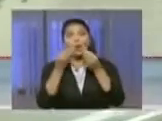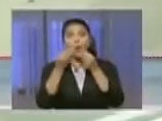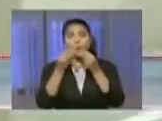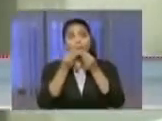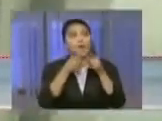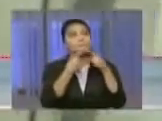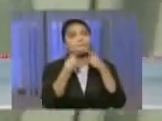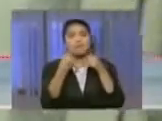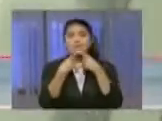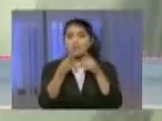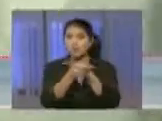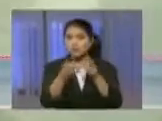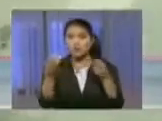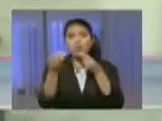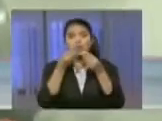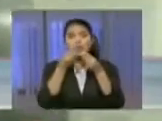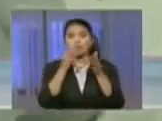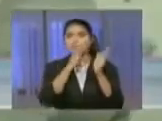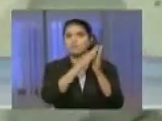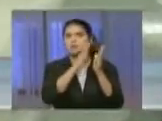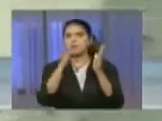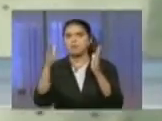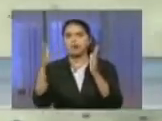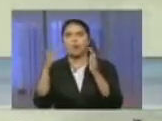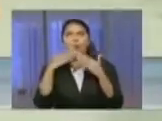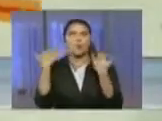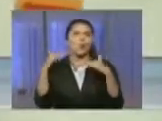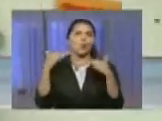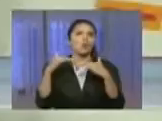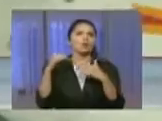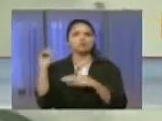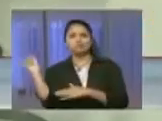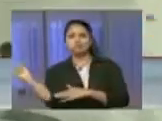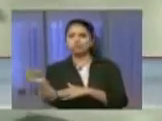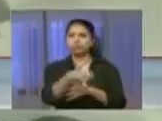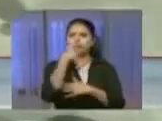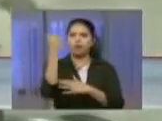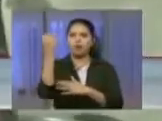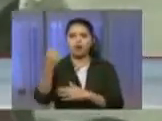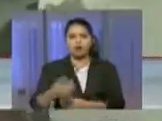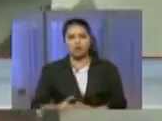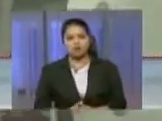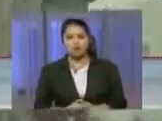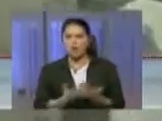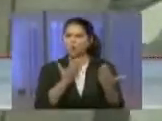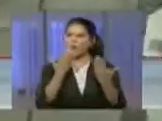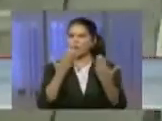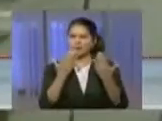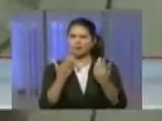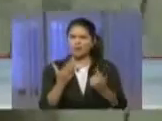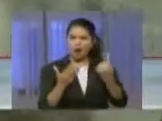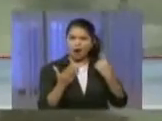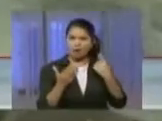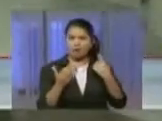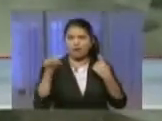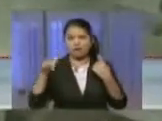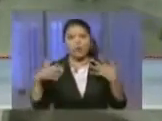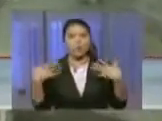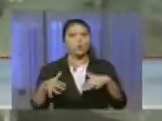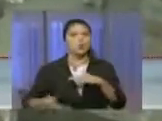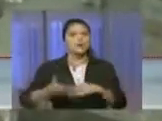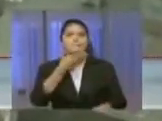los trabajadores superior muy superior al que antes le daban a aquí hemos